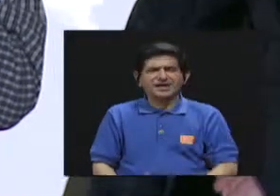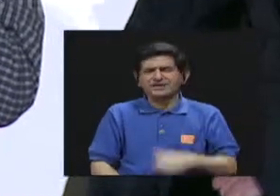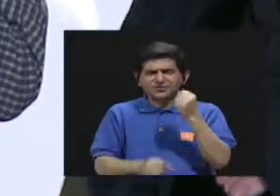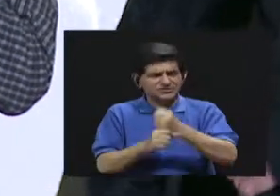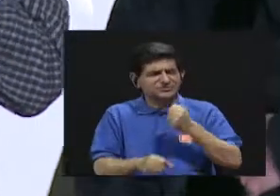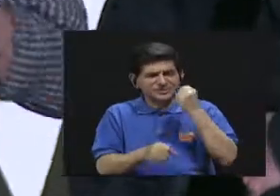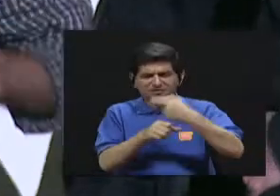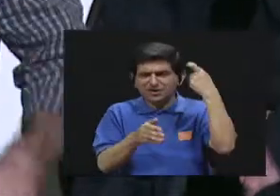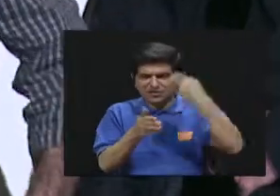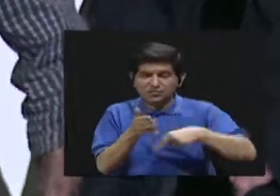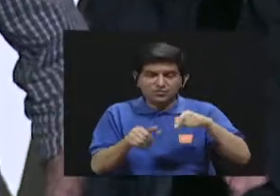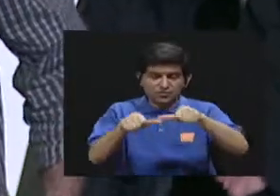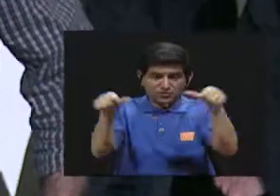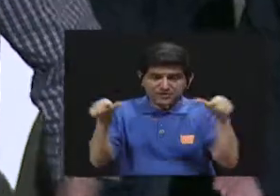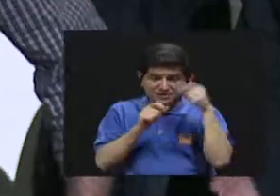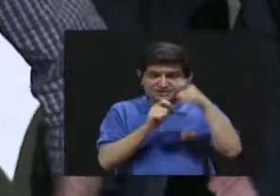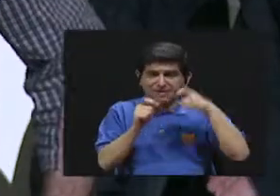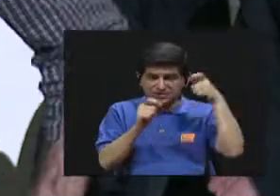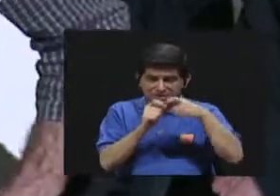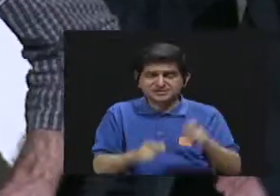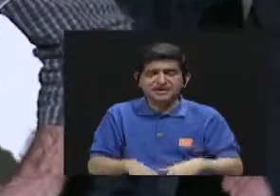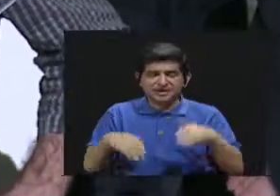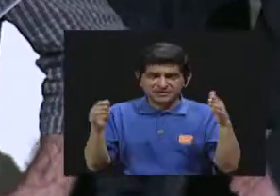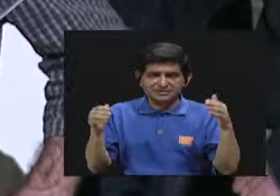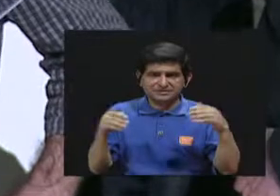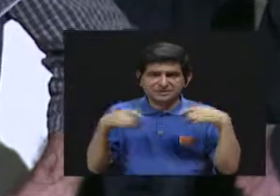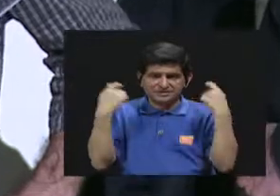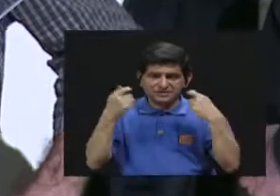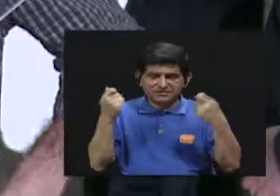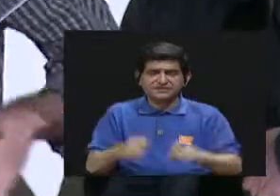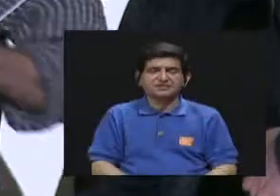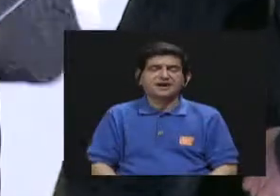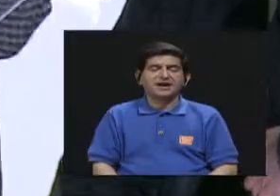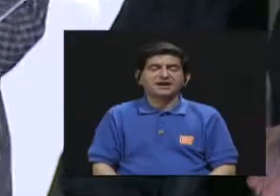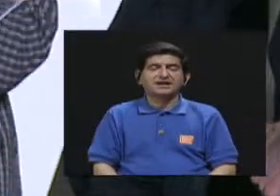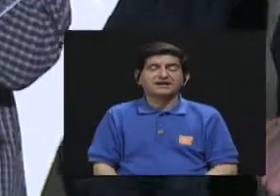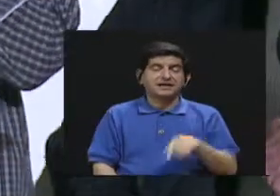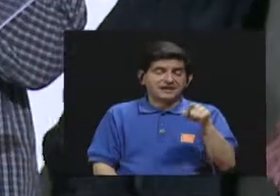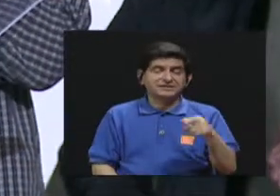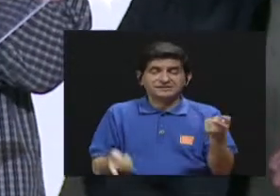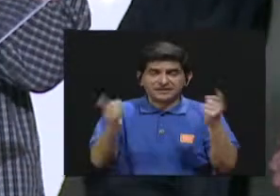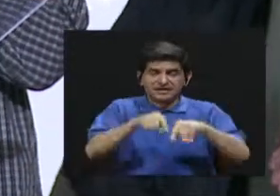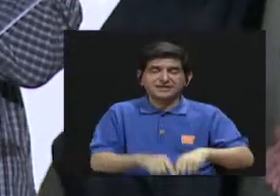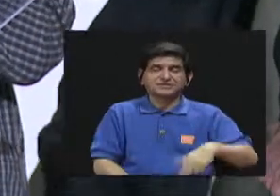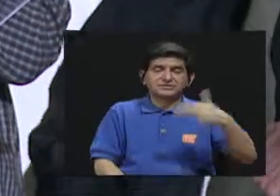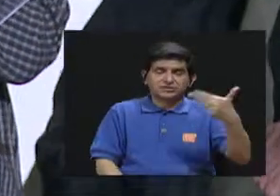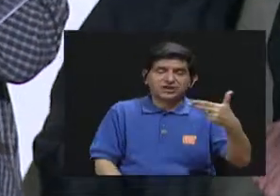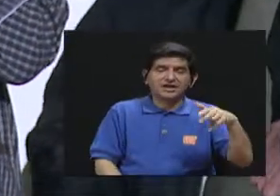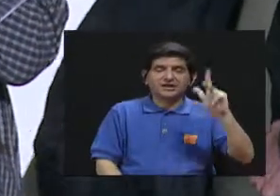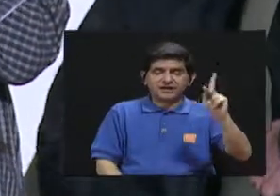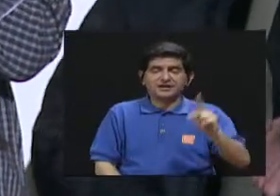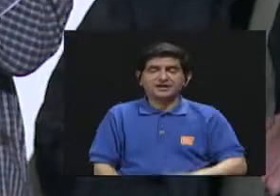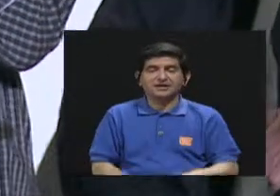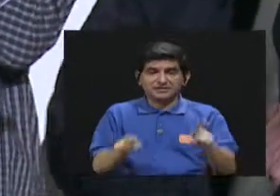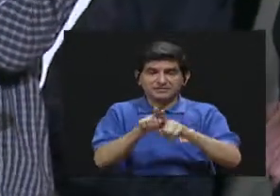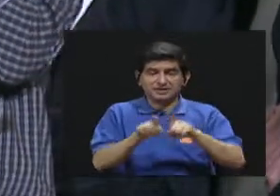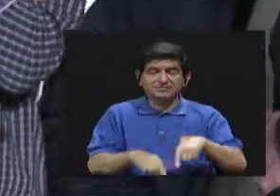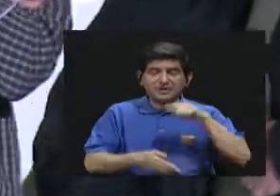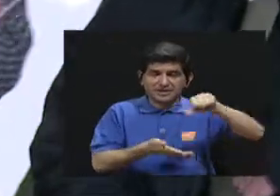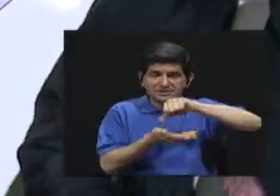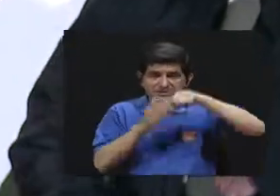sección específica del festival, como Chelo y Karina, se les agradece mucho, y al Centro de Cine y al Ministerio de Cultura también.